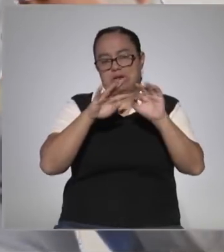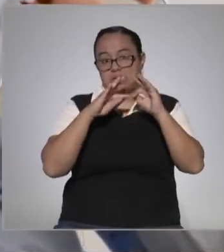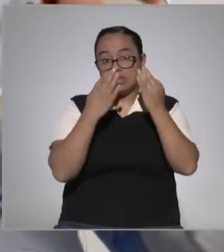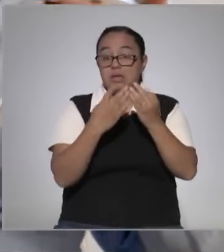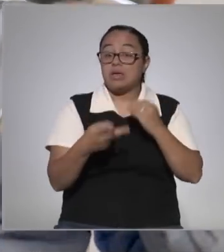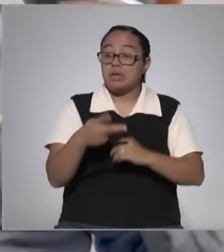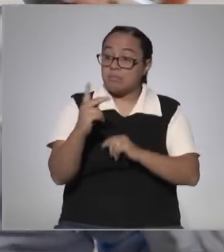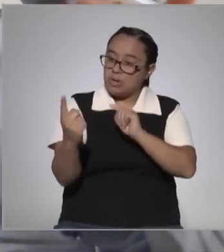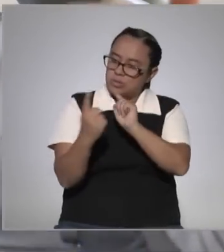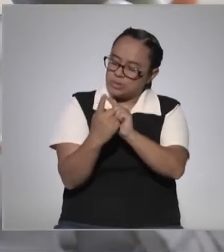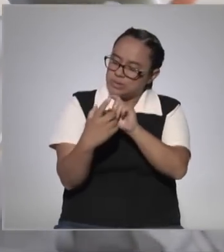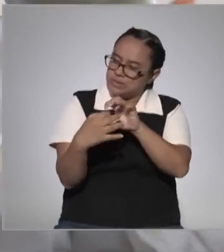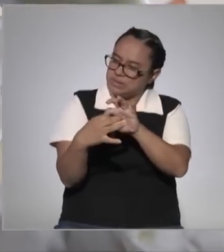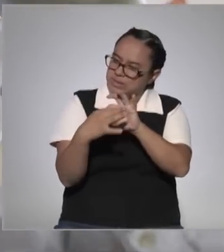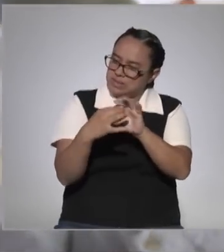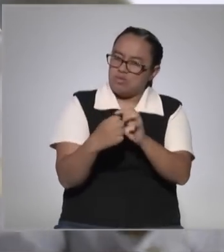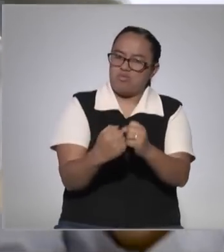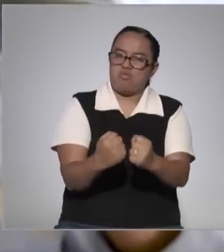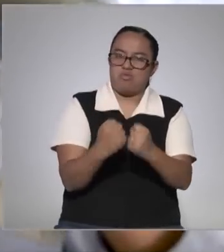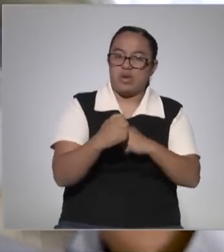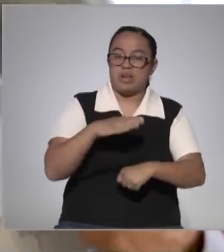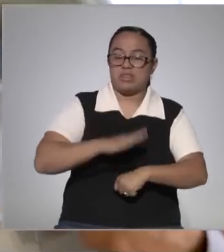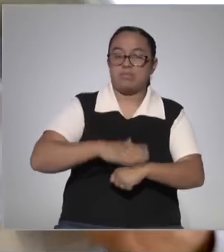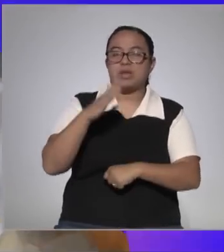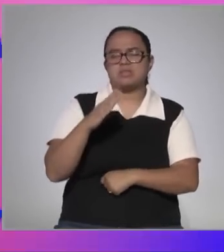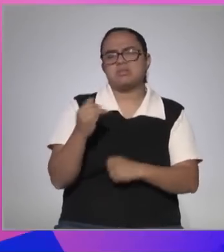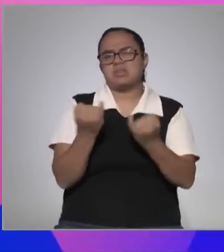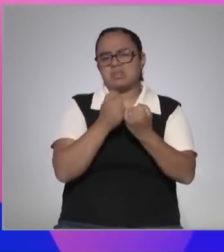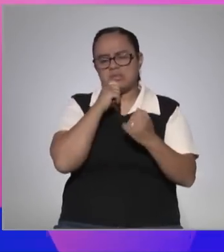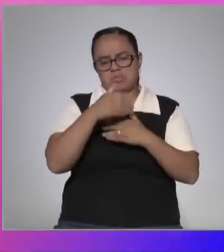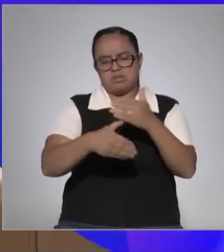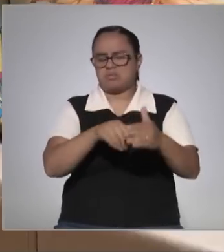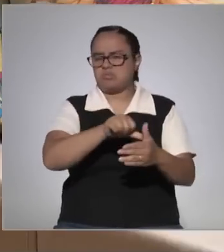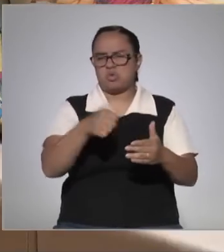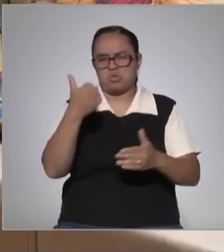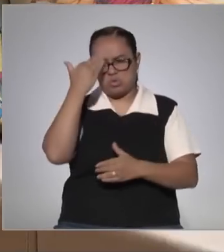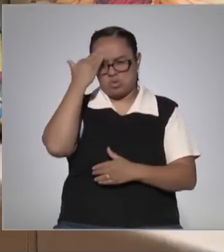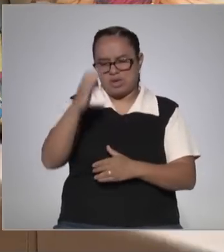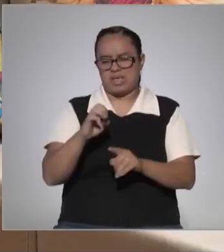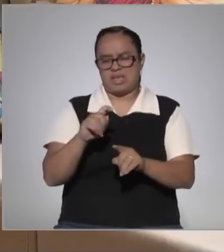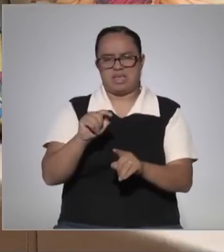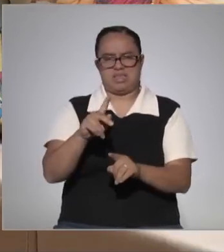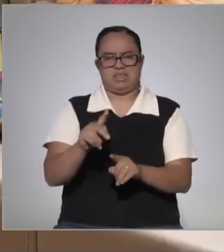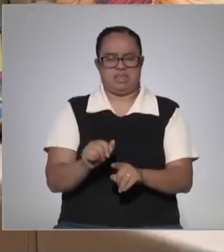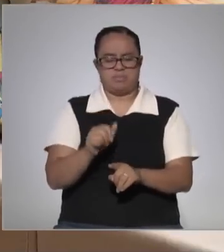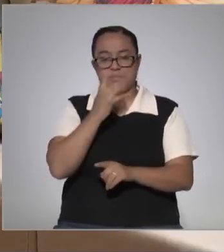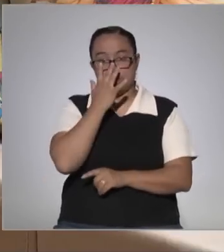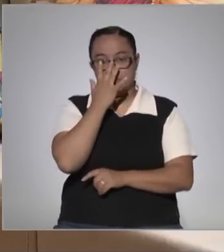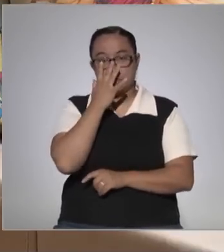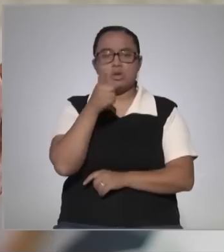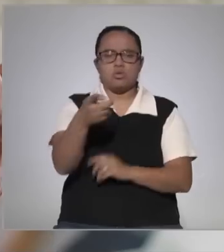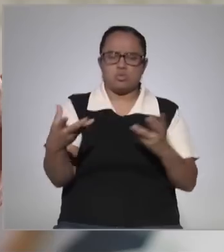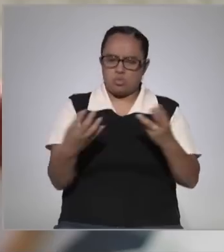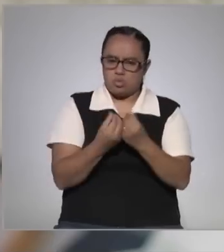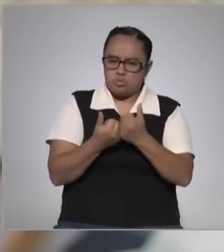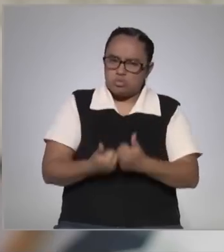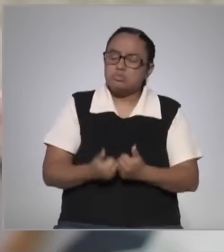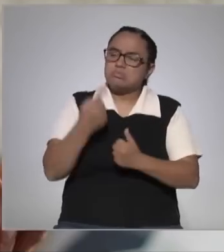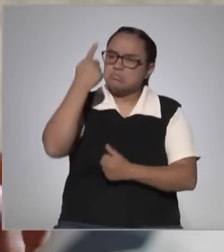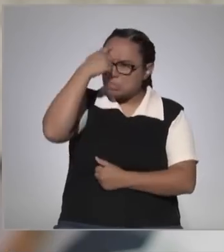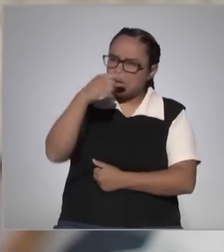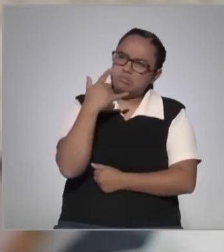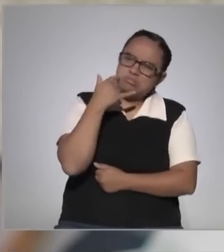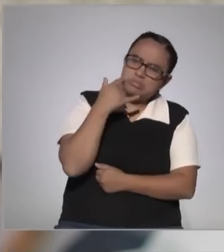es fuerte en la vejez como en cualquier otra etapa de la vida. Quédate con nosotros. Desmitifiquemos las ideas